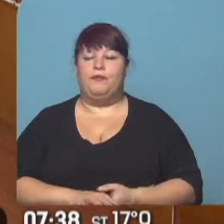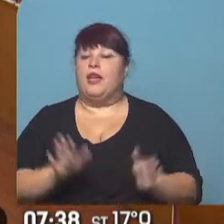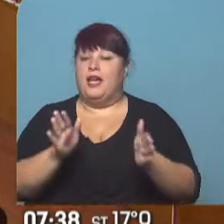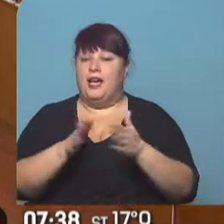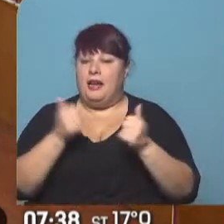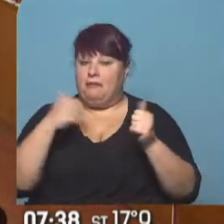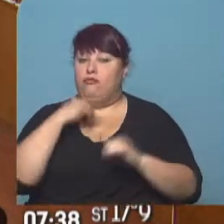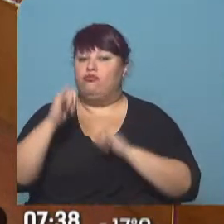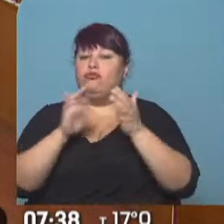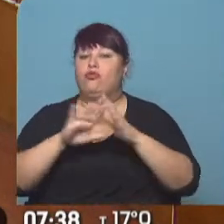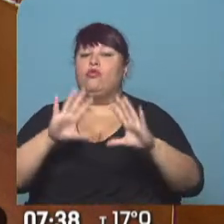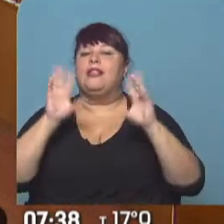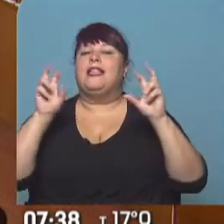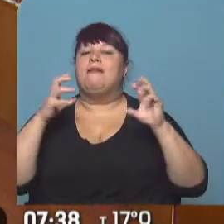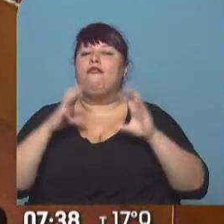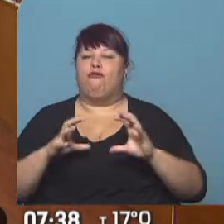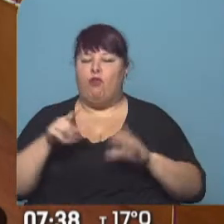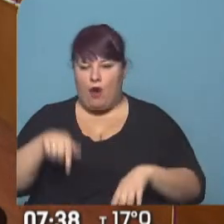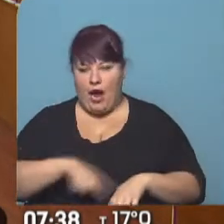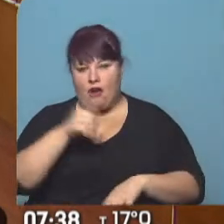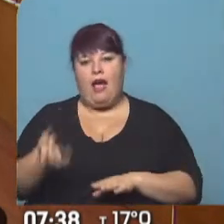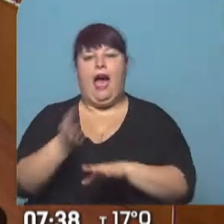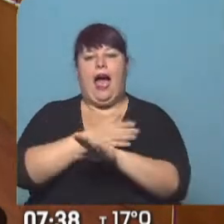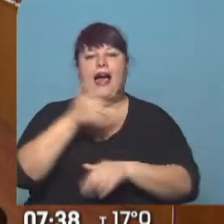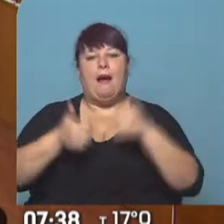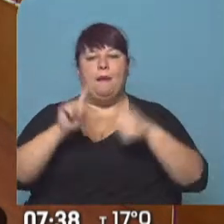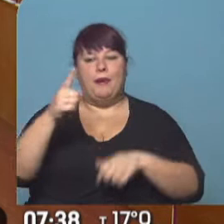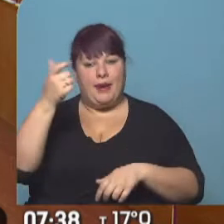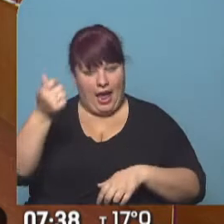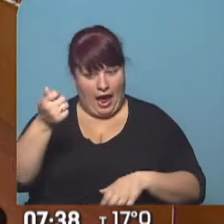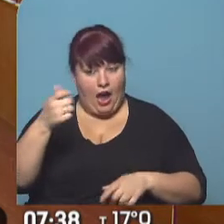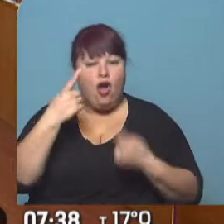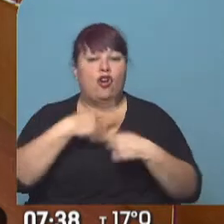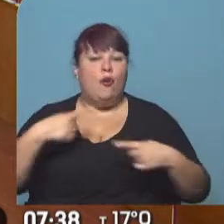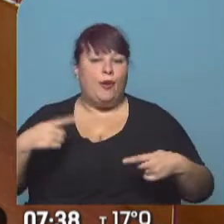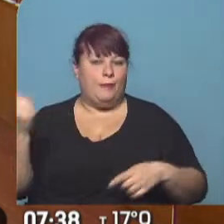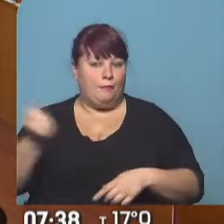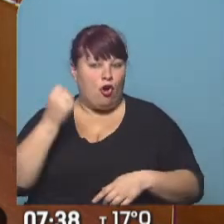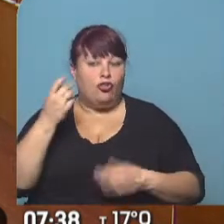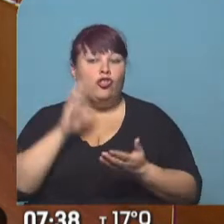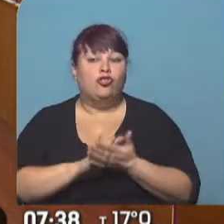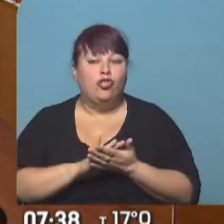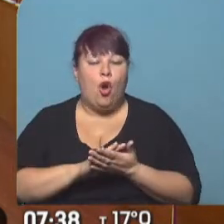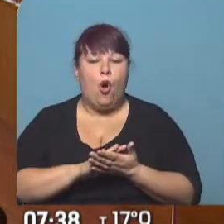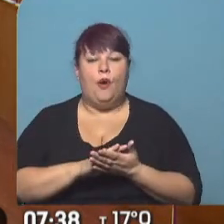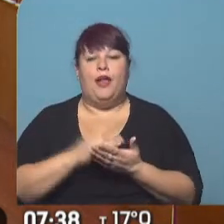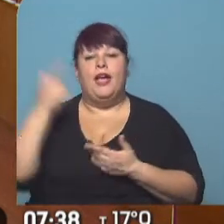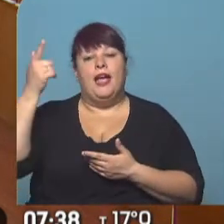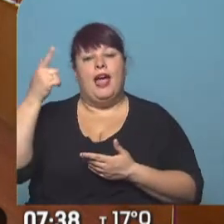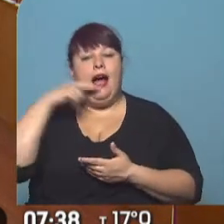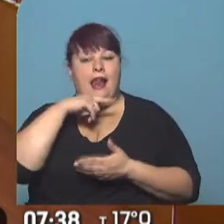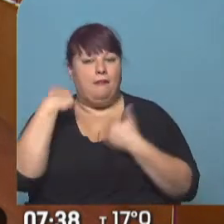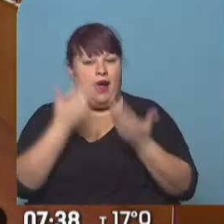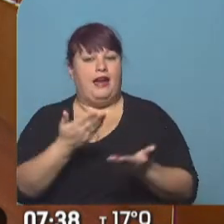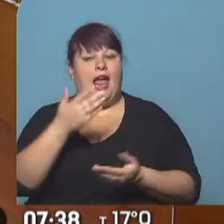Rápida recorrida por el mundo del fútbol. Nos metemos en la previa del torneo de Primera División con una noticia rutilante que tiene que ver con el ofrecimiento